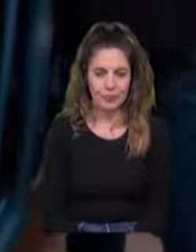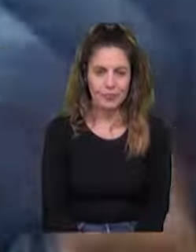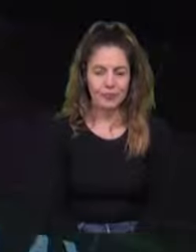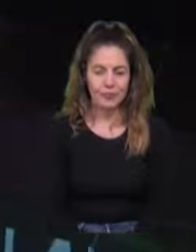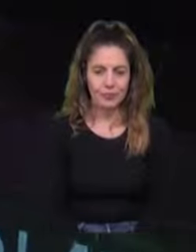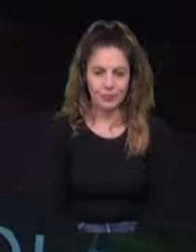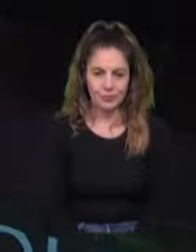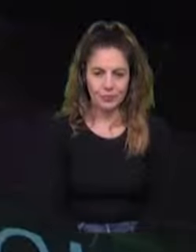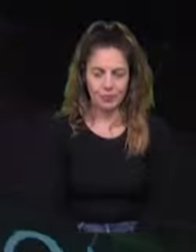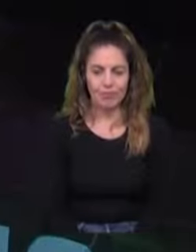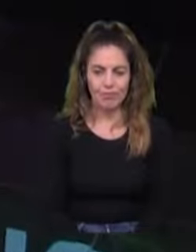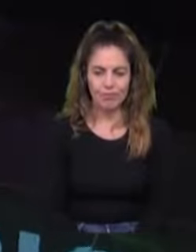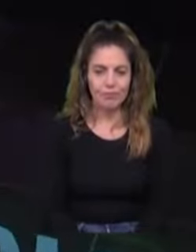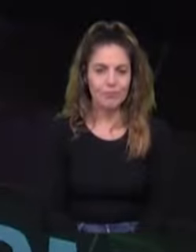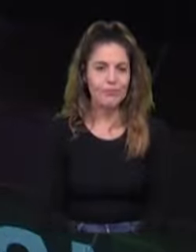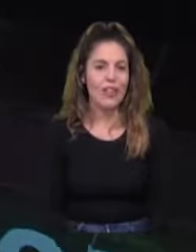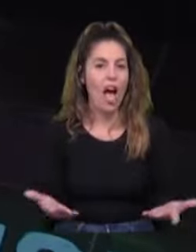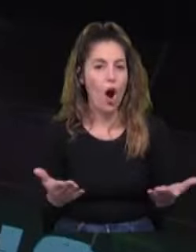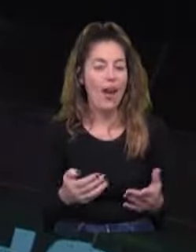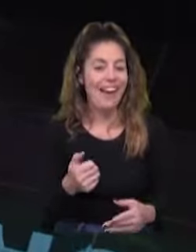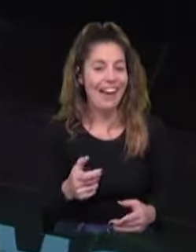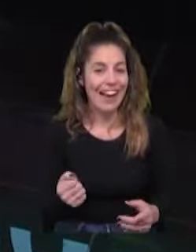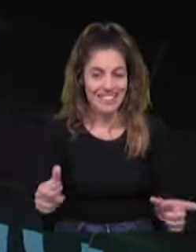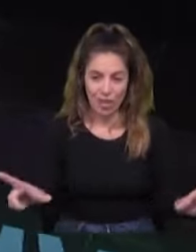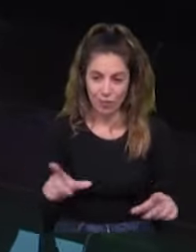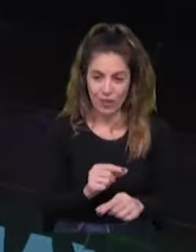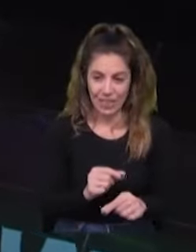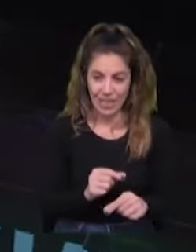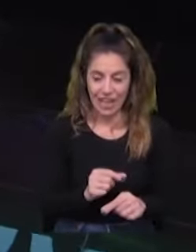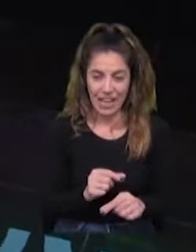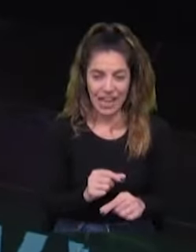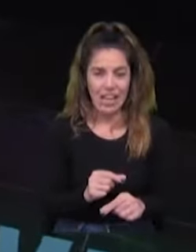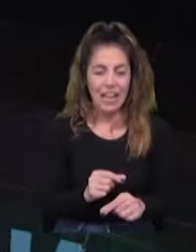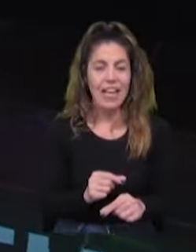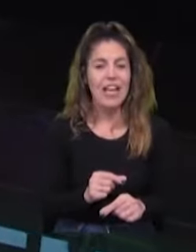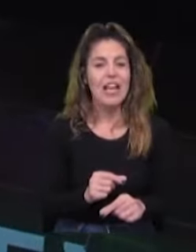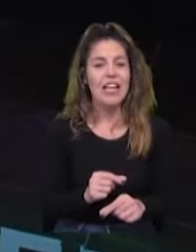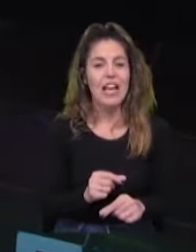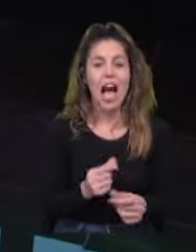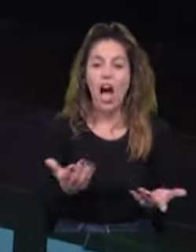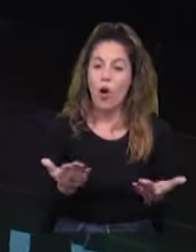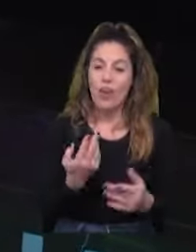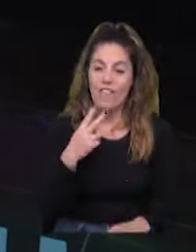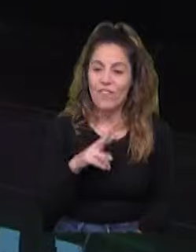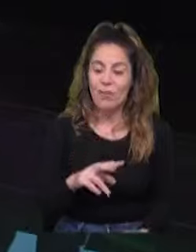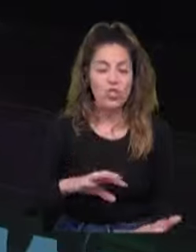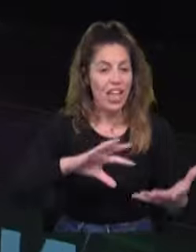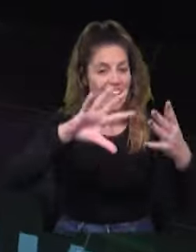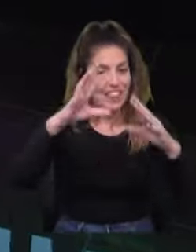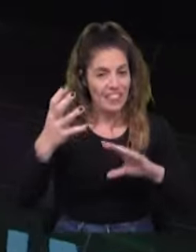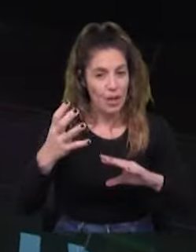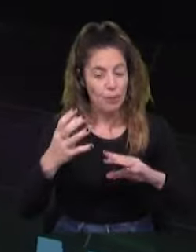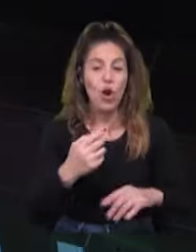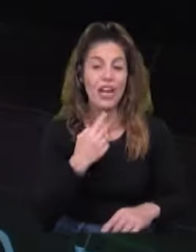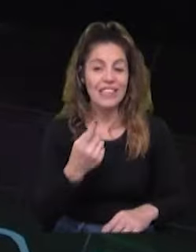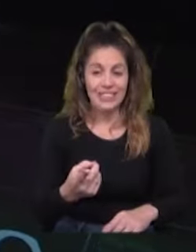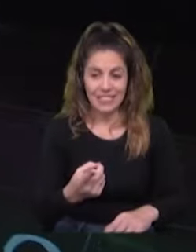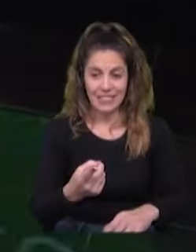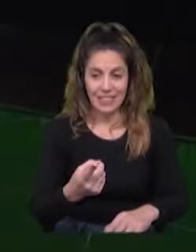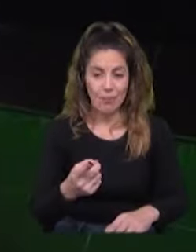parlamentarias Bueno muy bien estamos prácticamente en el final no nos vamos antes sin repasar el pronóstico del tiempo Qué dice inumet